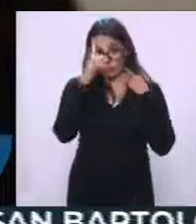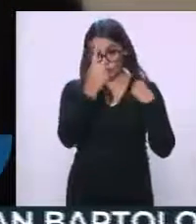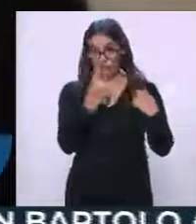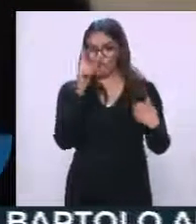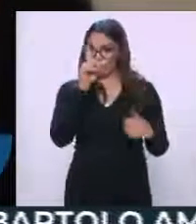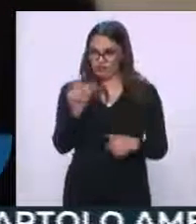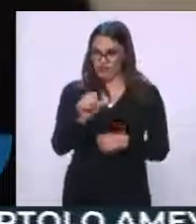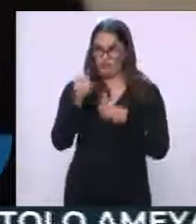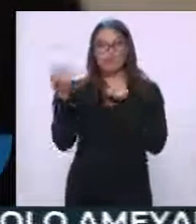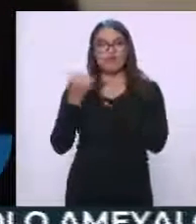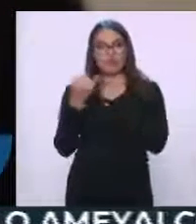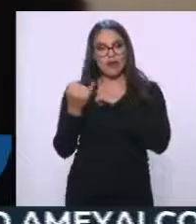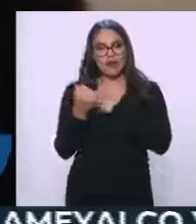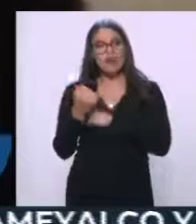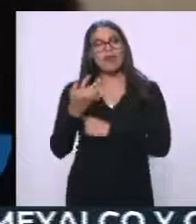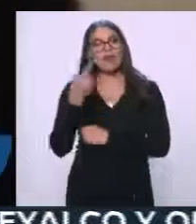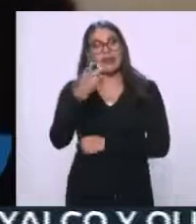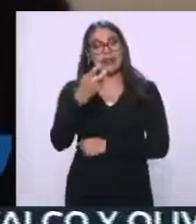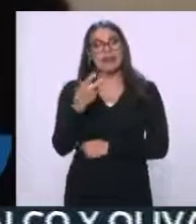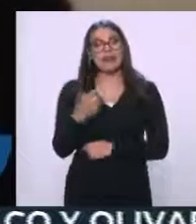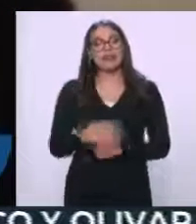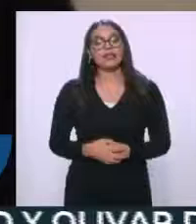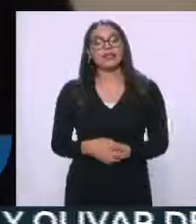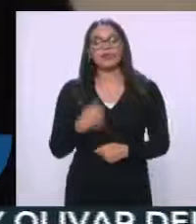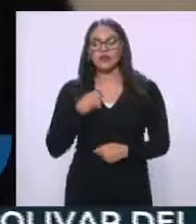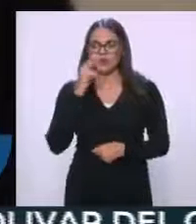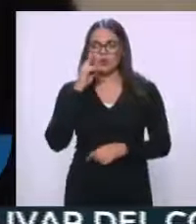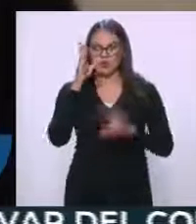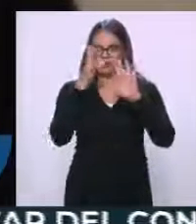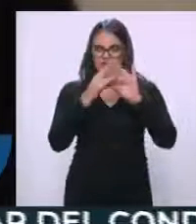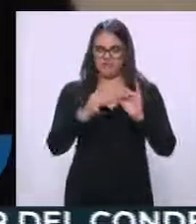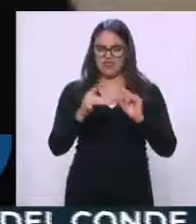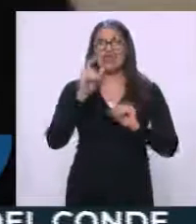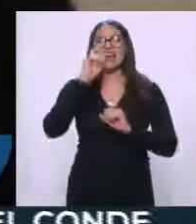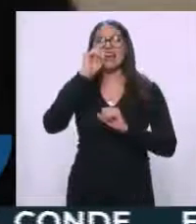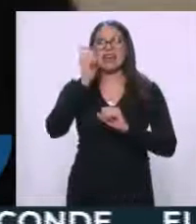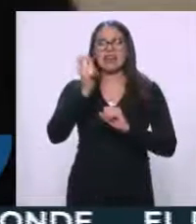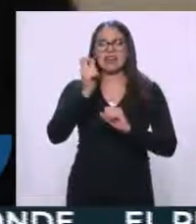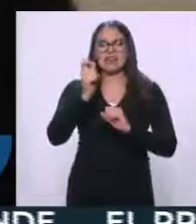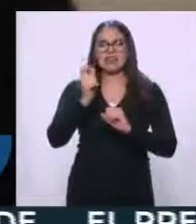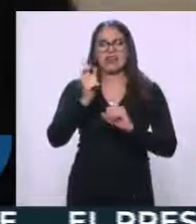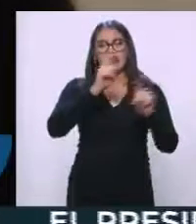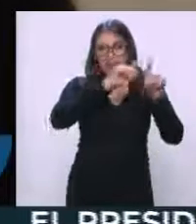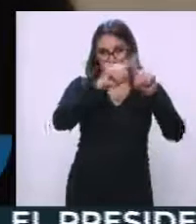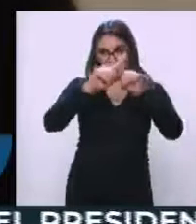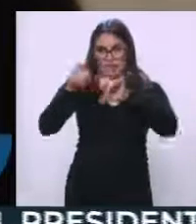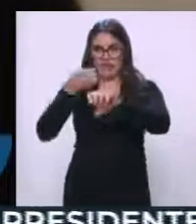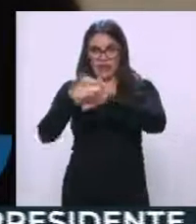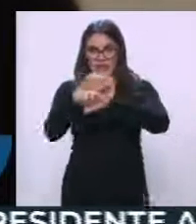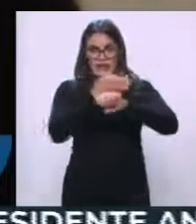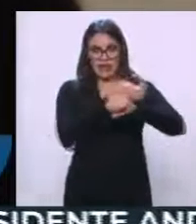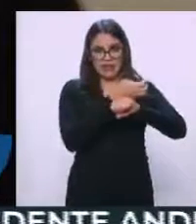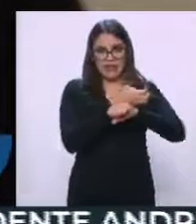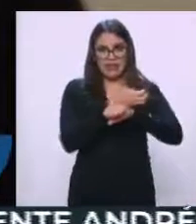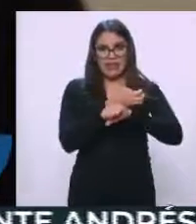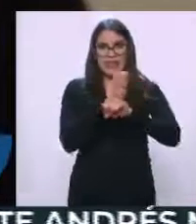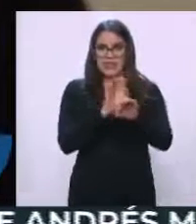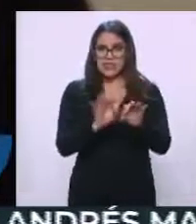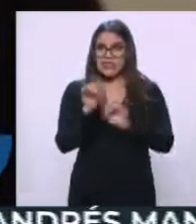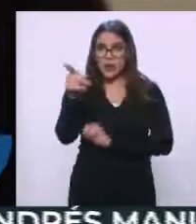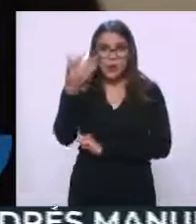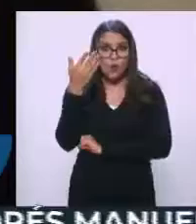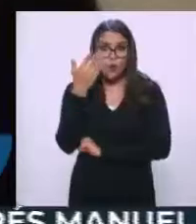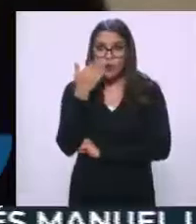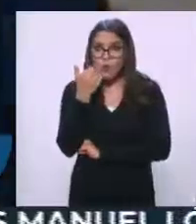en Veracruz, esto tendría un efecto, y ahora voy a explicar por qué, en prácticamente todas las entidades federativas, reconocer que no hay